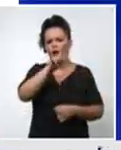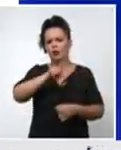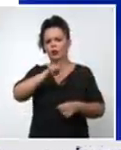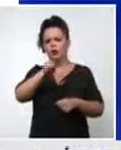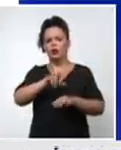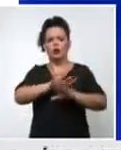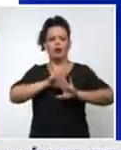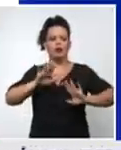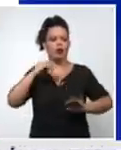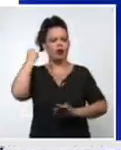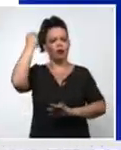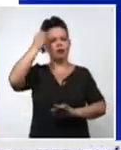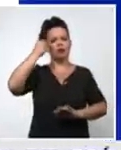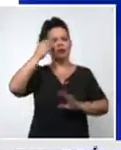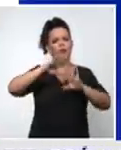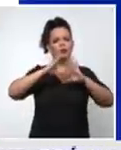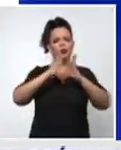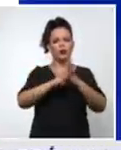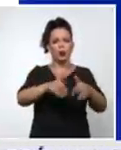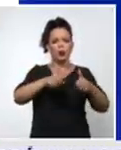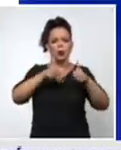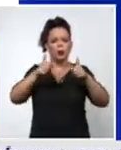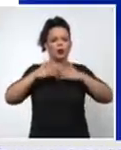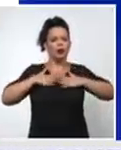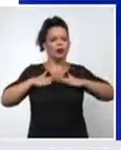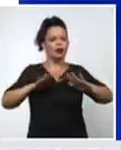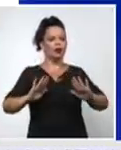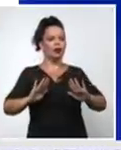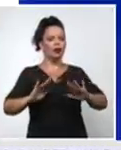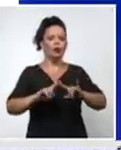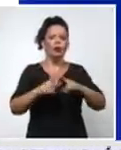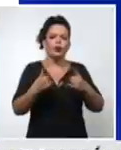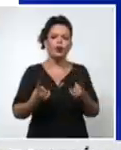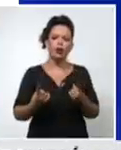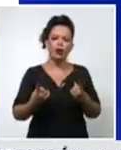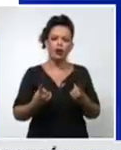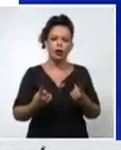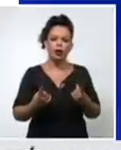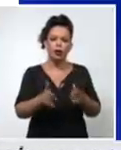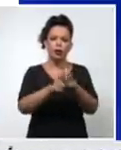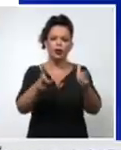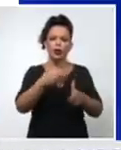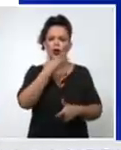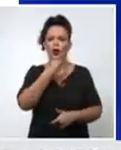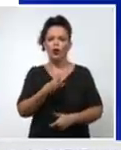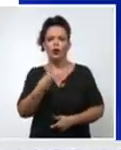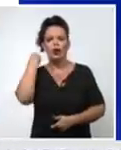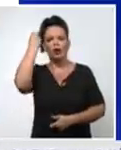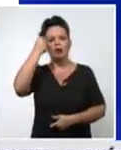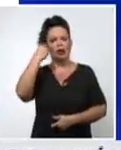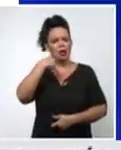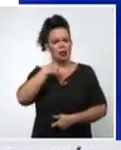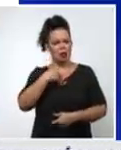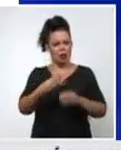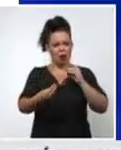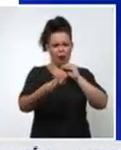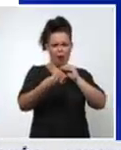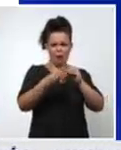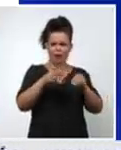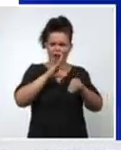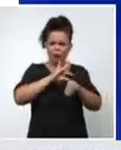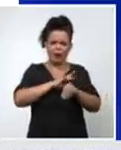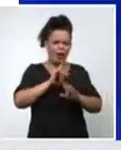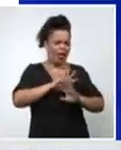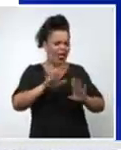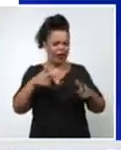los expertos apuntan a que se creen inmunes al virus y a que se ha transmitido el mensaje que la